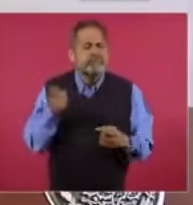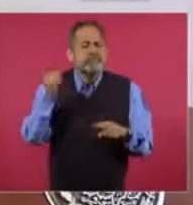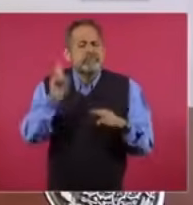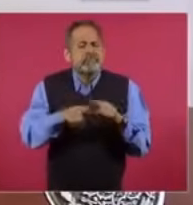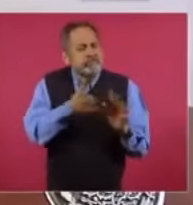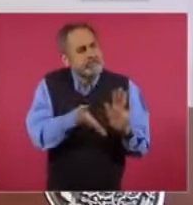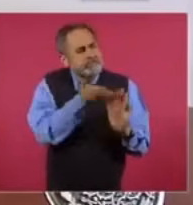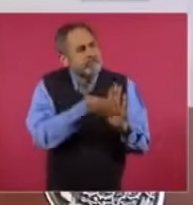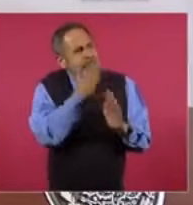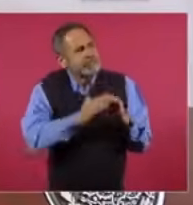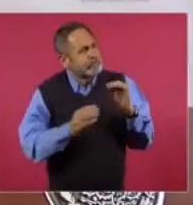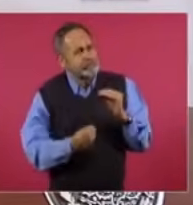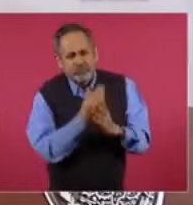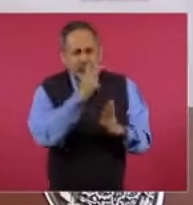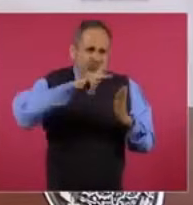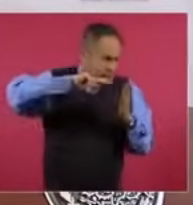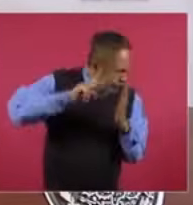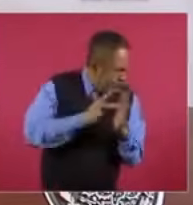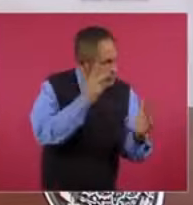lo nuevo?